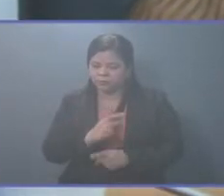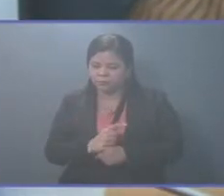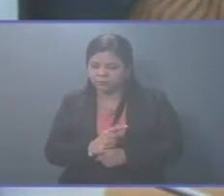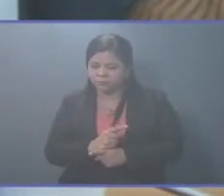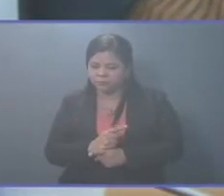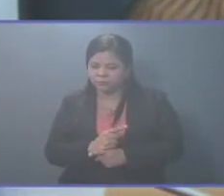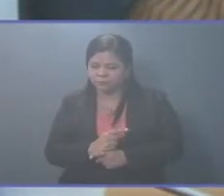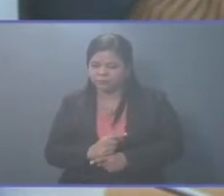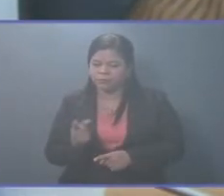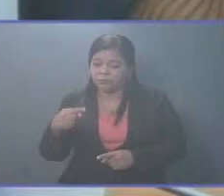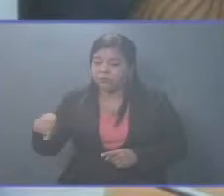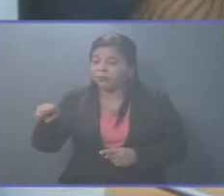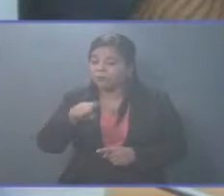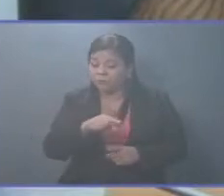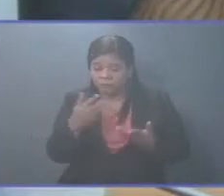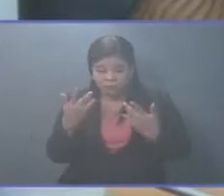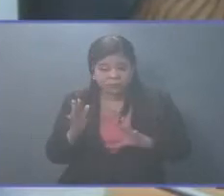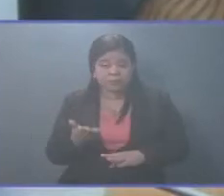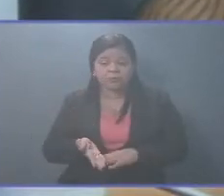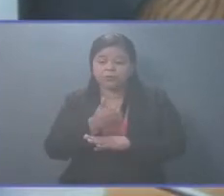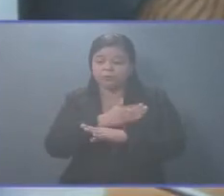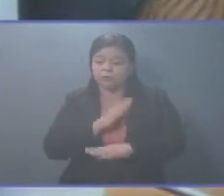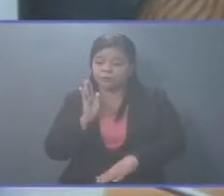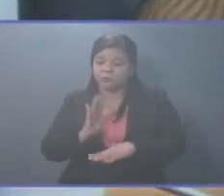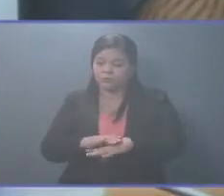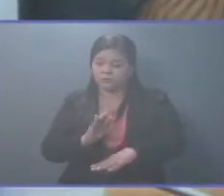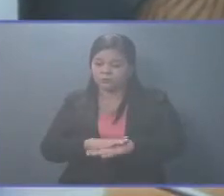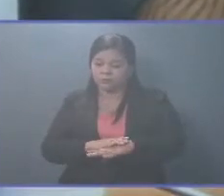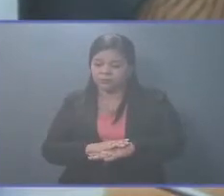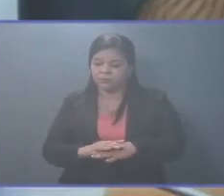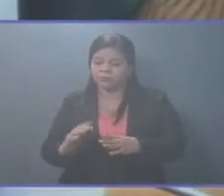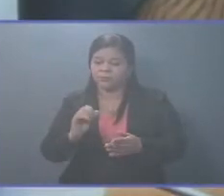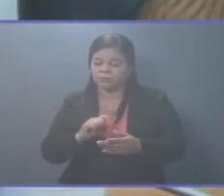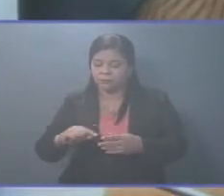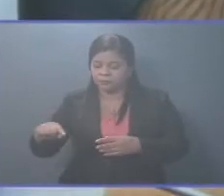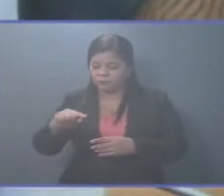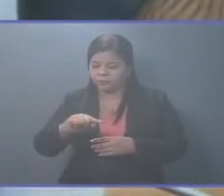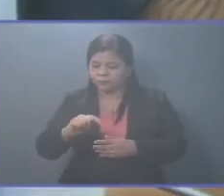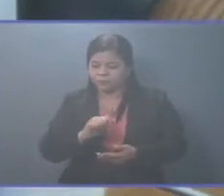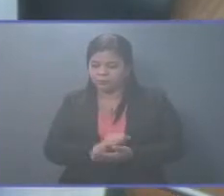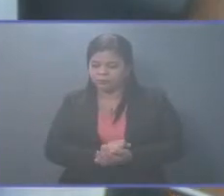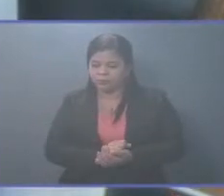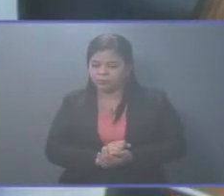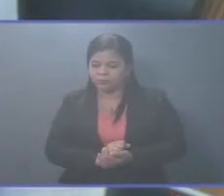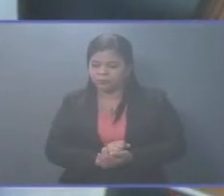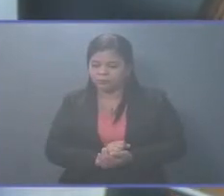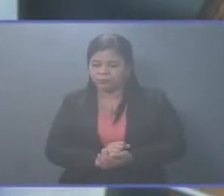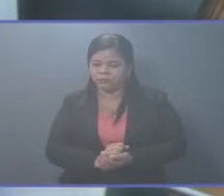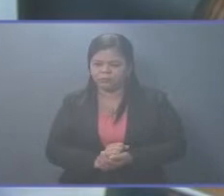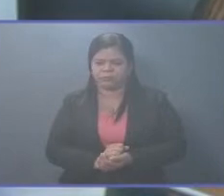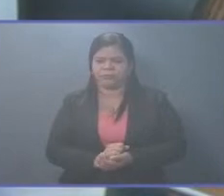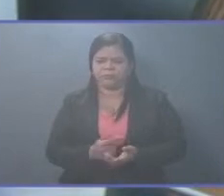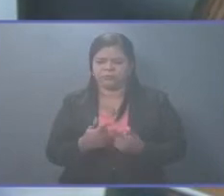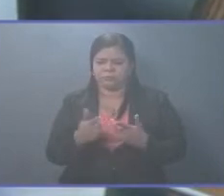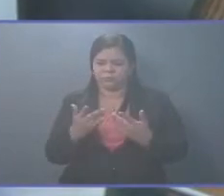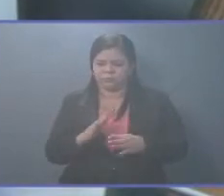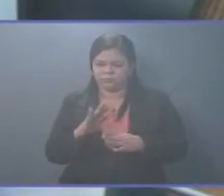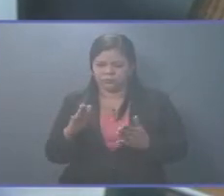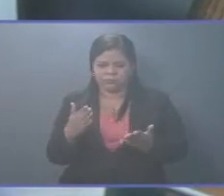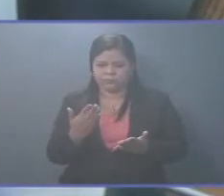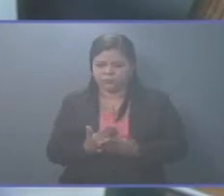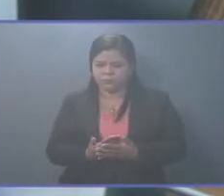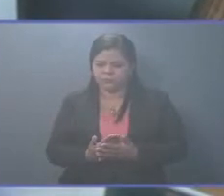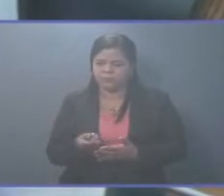¿Ustedes han sido convocados como colegiados para dar el aporte que cada uno de